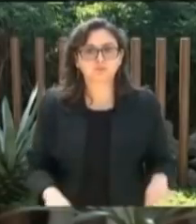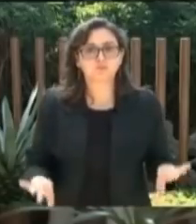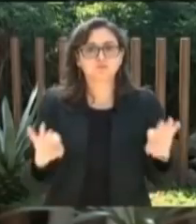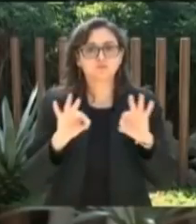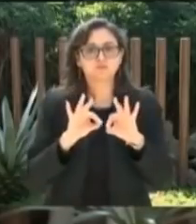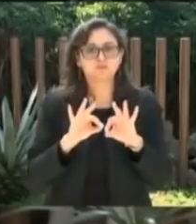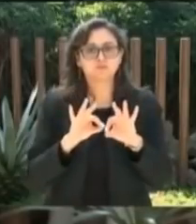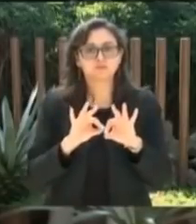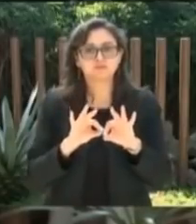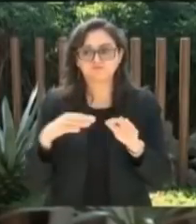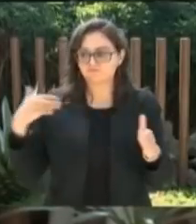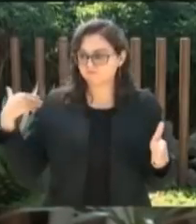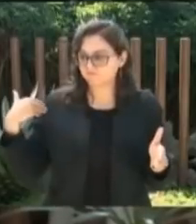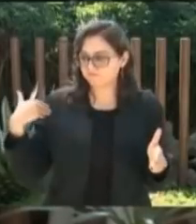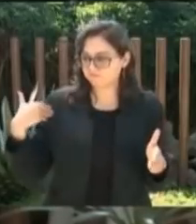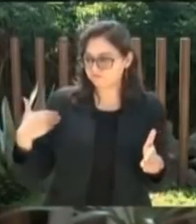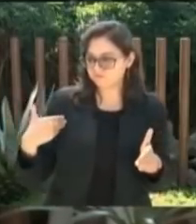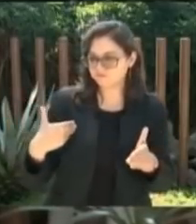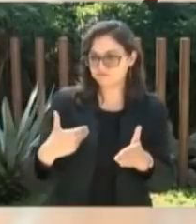en ese periodo.